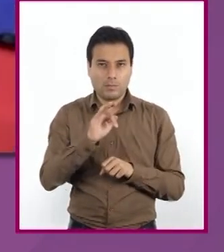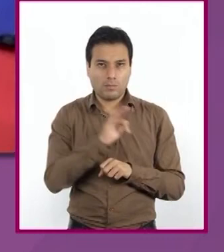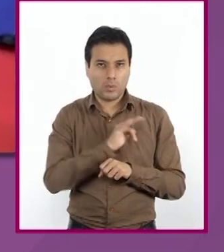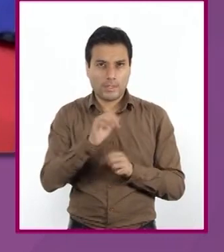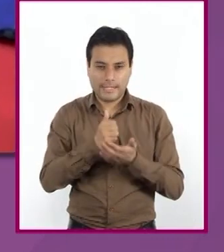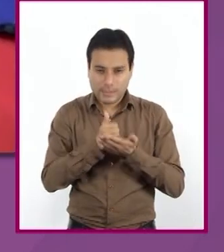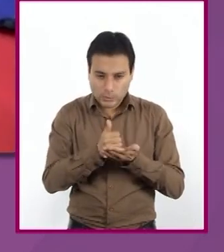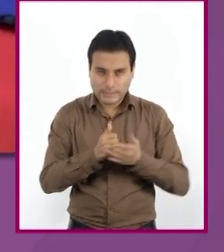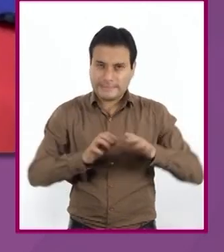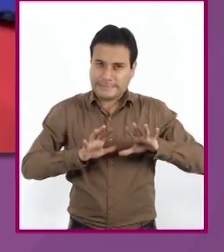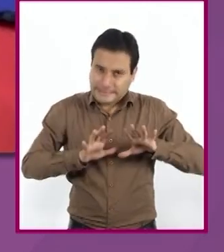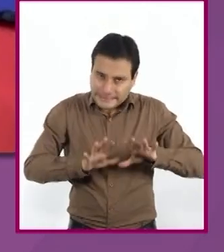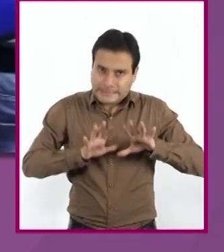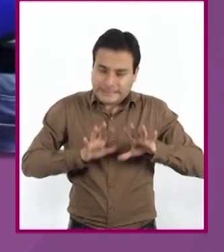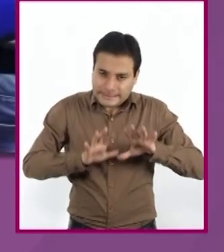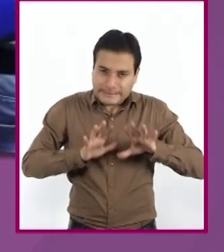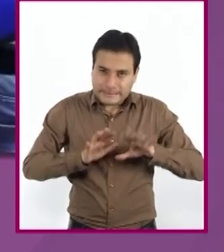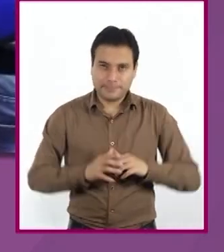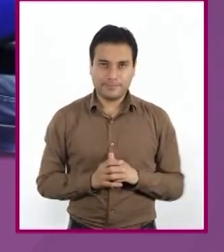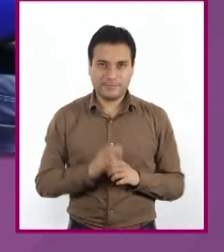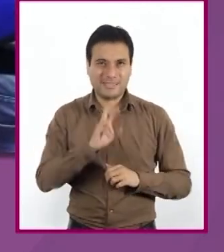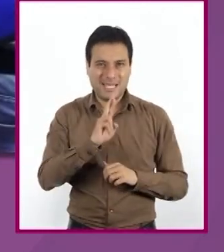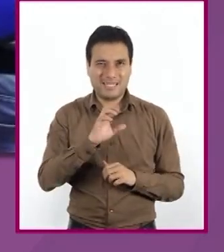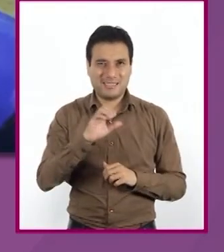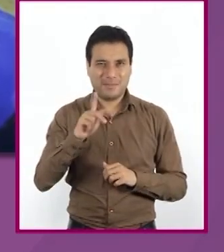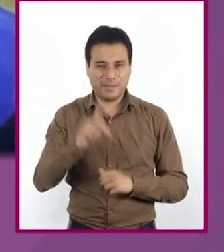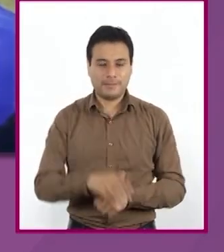reanimación cardiopulmonar o RCP.